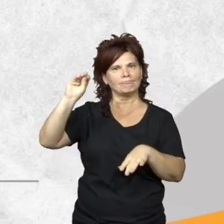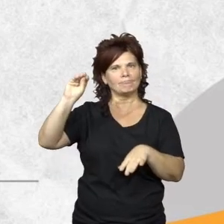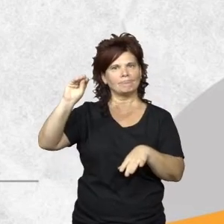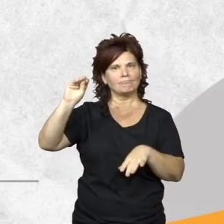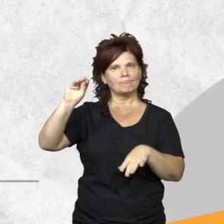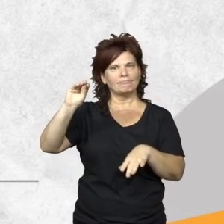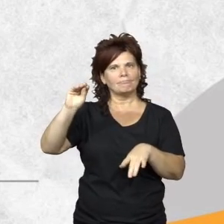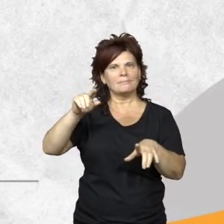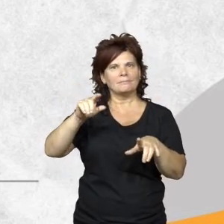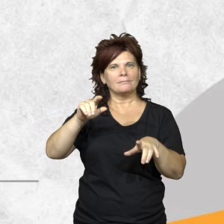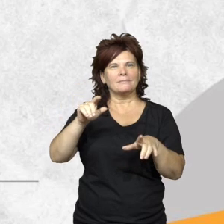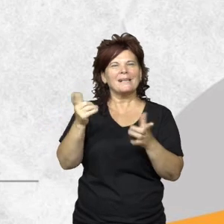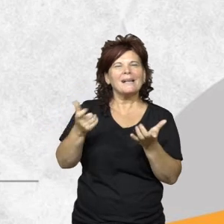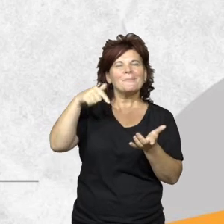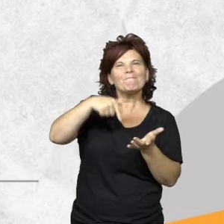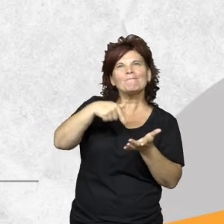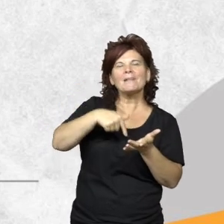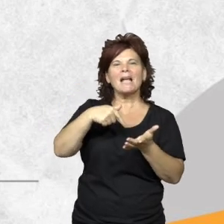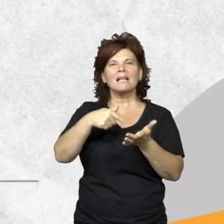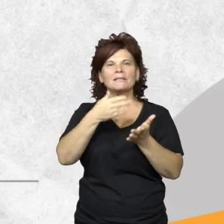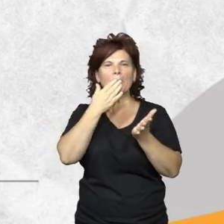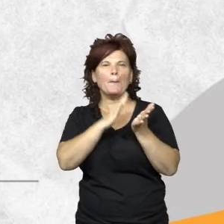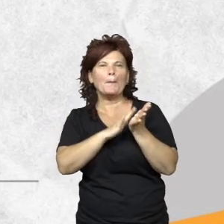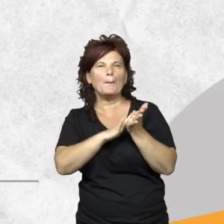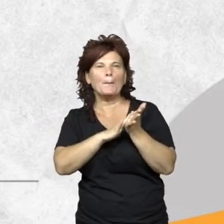que digitalizar